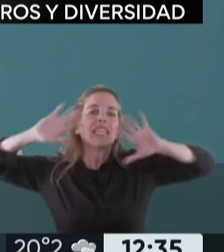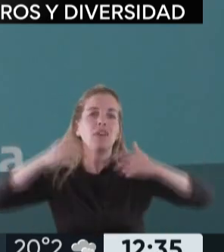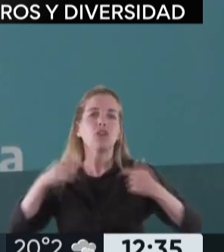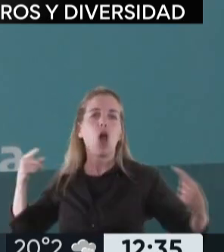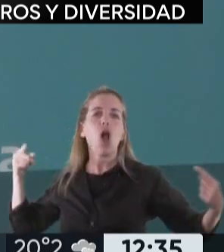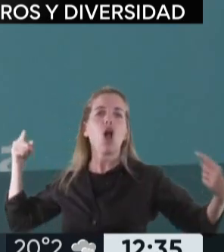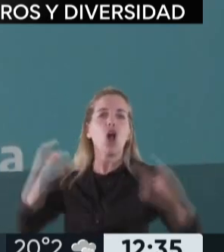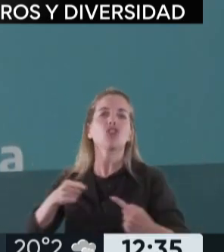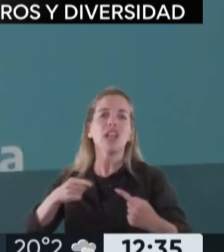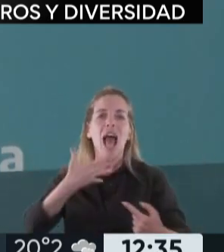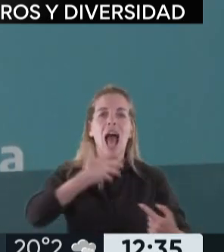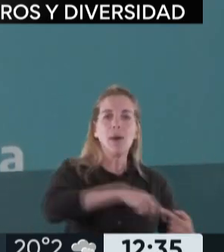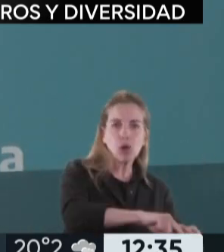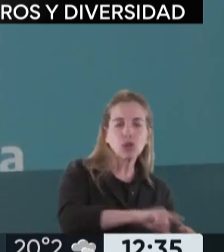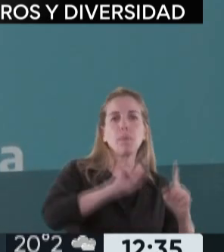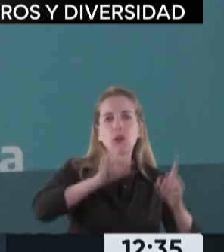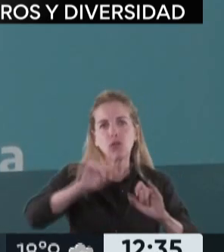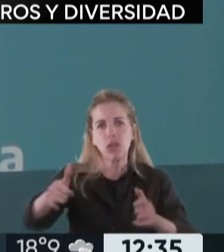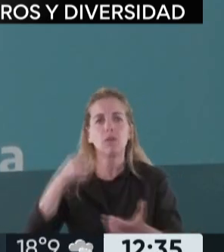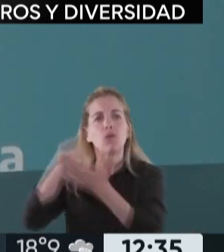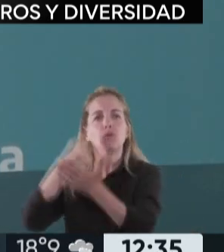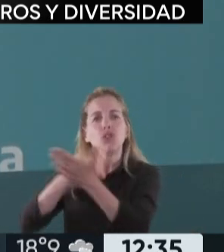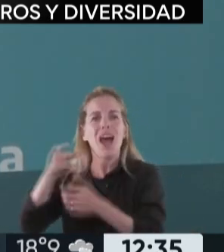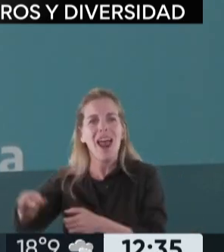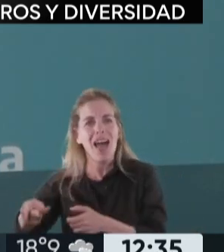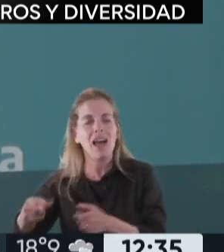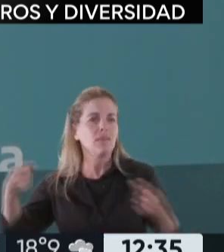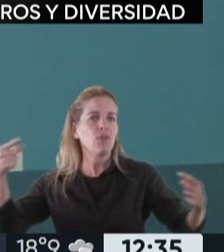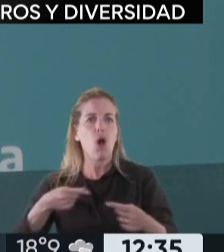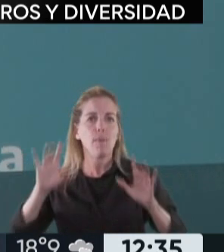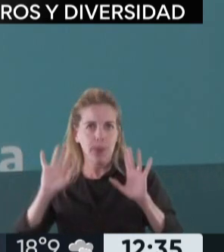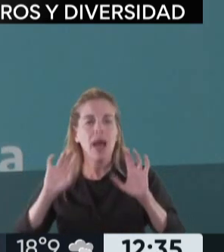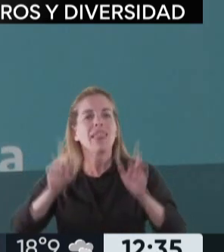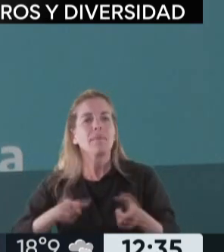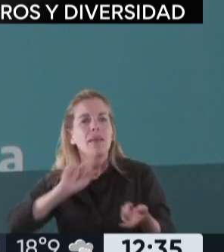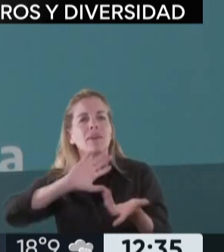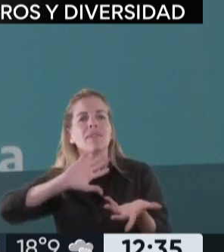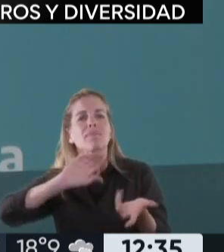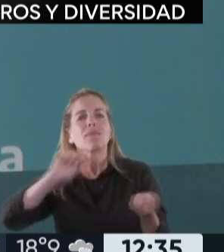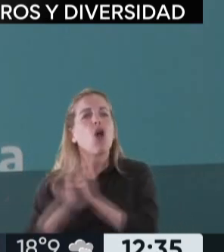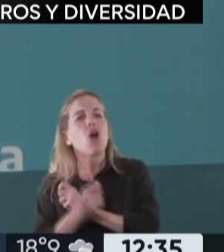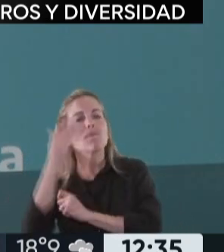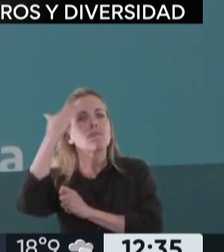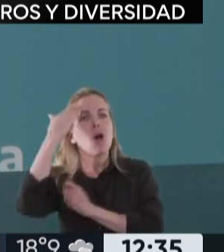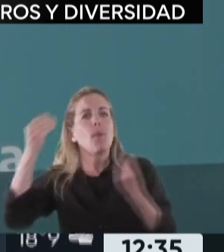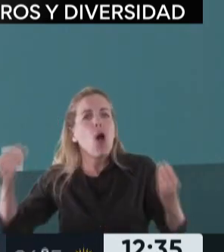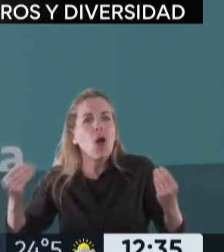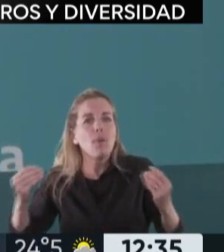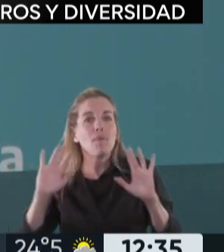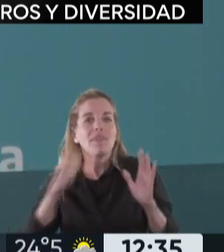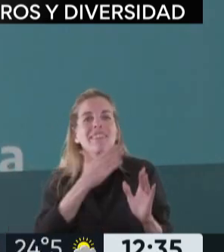llevara adelante esta cartera ministerial, sino que también cambié la mentalidad de mis abuelos de 90